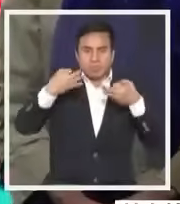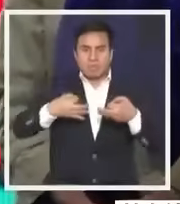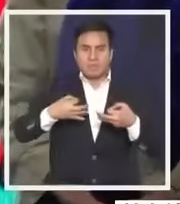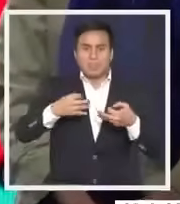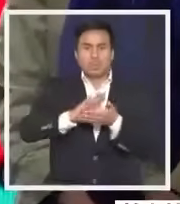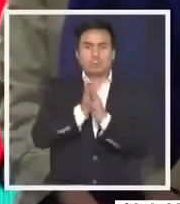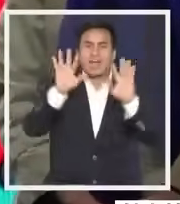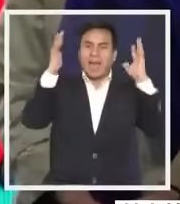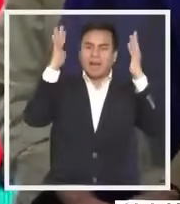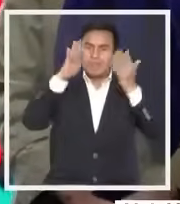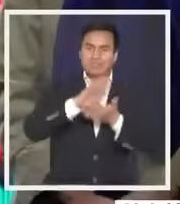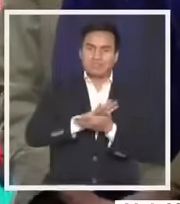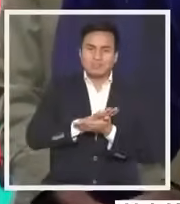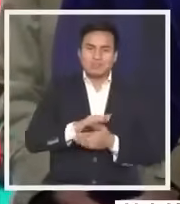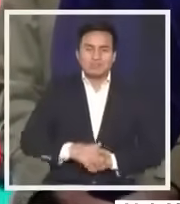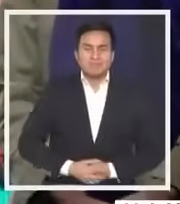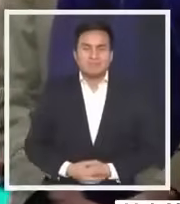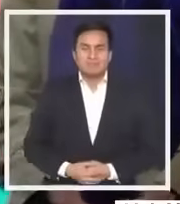llevarse todos los aplausos.